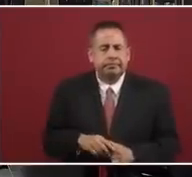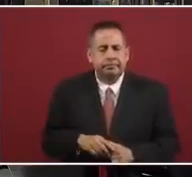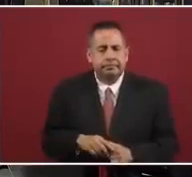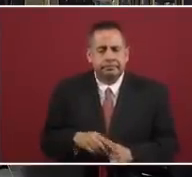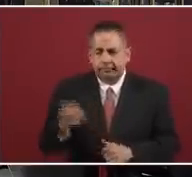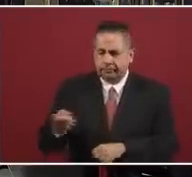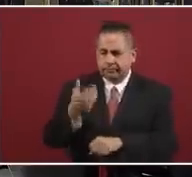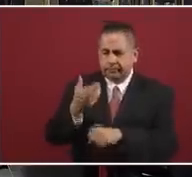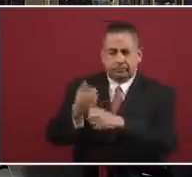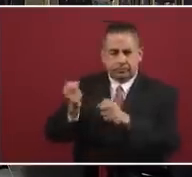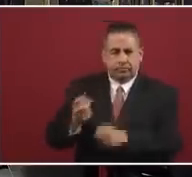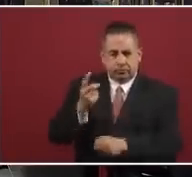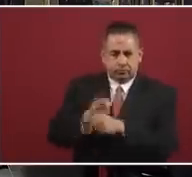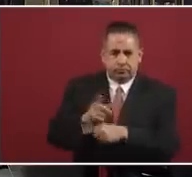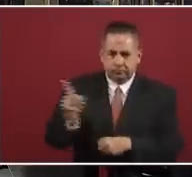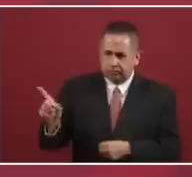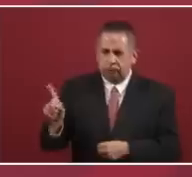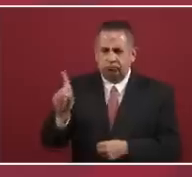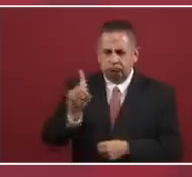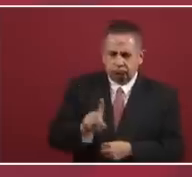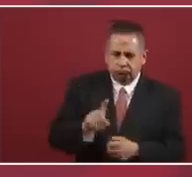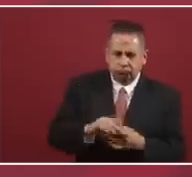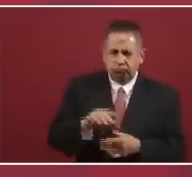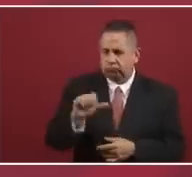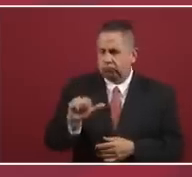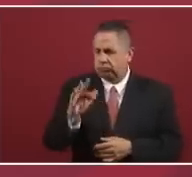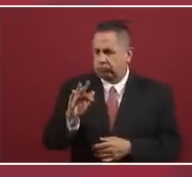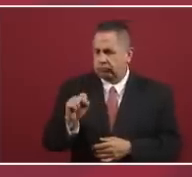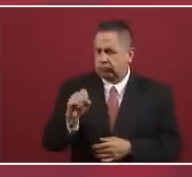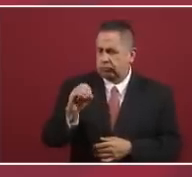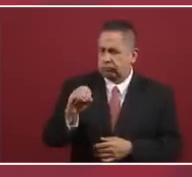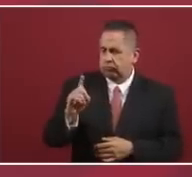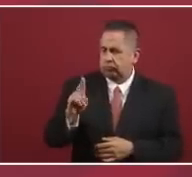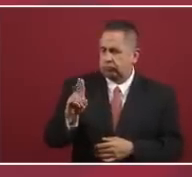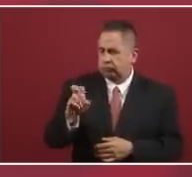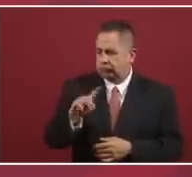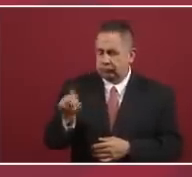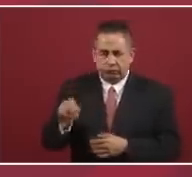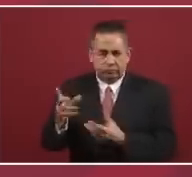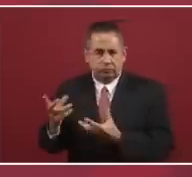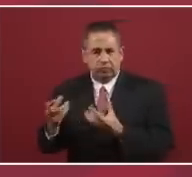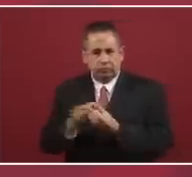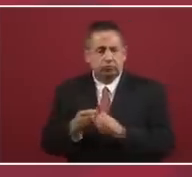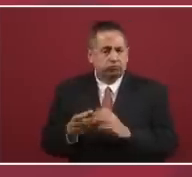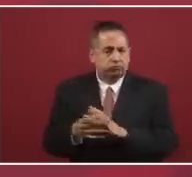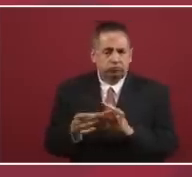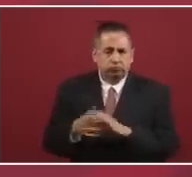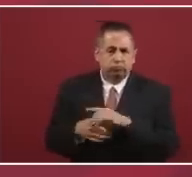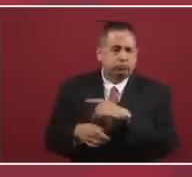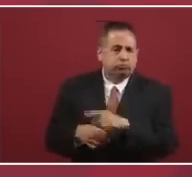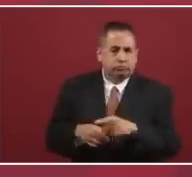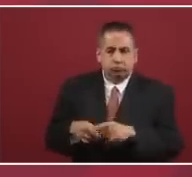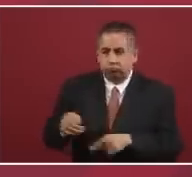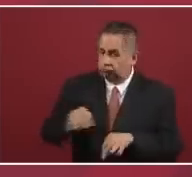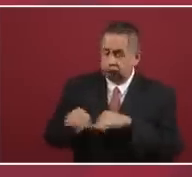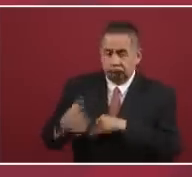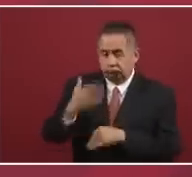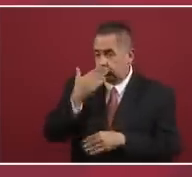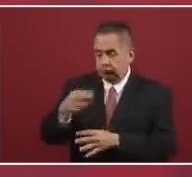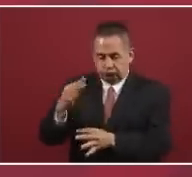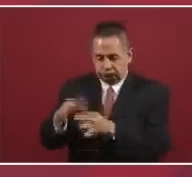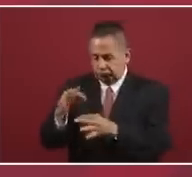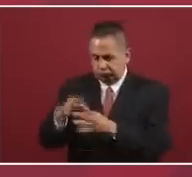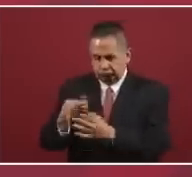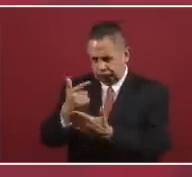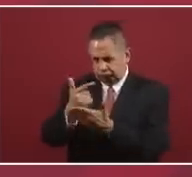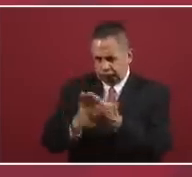el secretario de Seguridad Pública, Alfonso Durazo, que ha estado actuando muy bien, que tiene